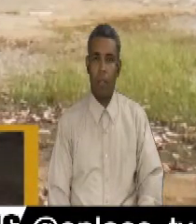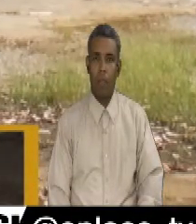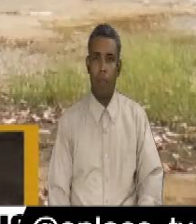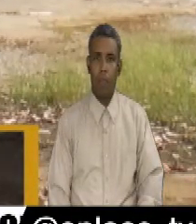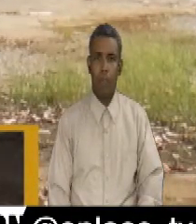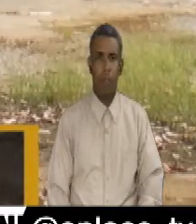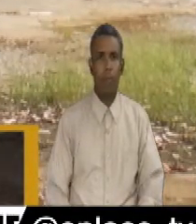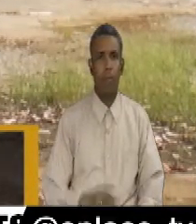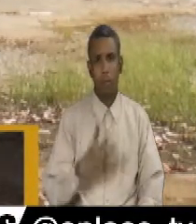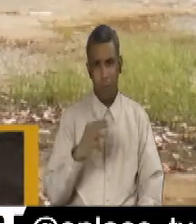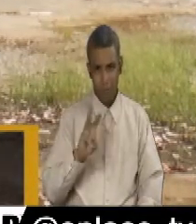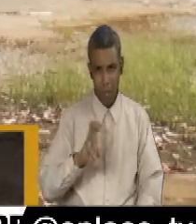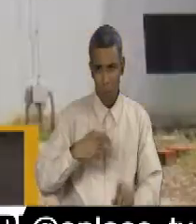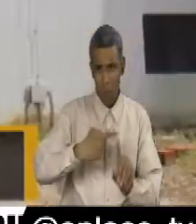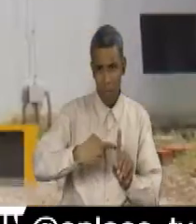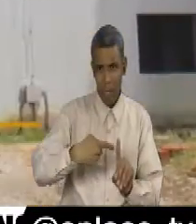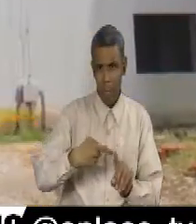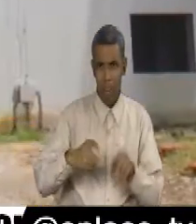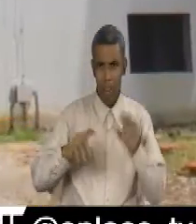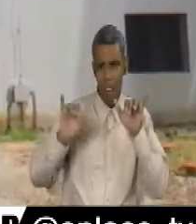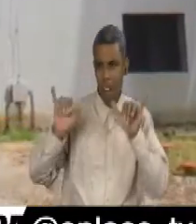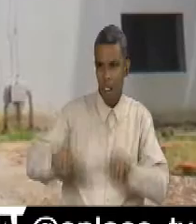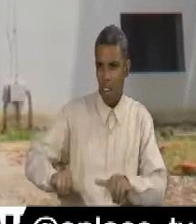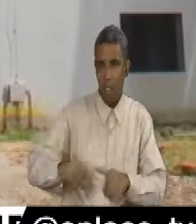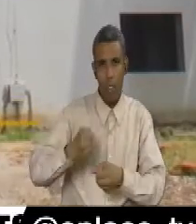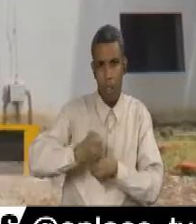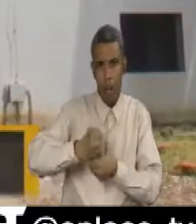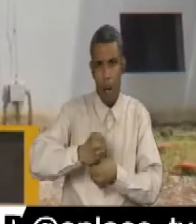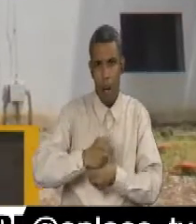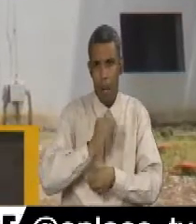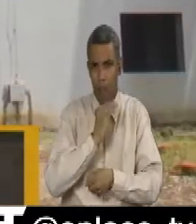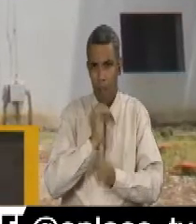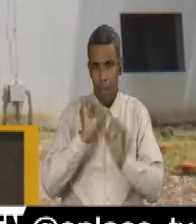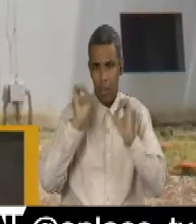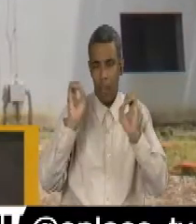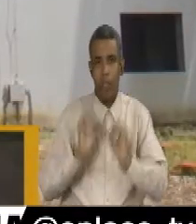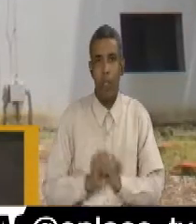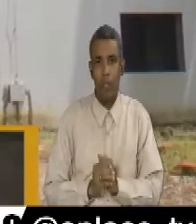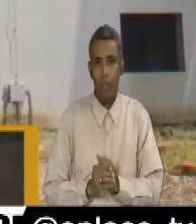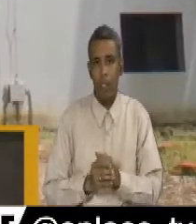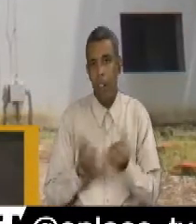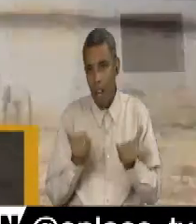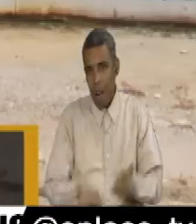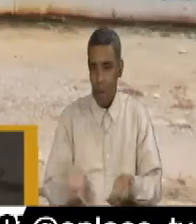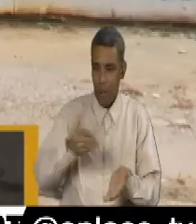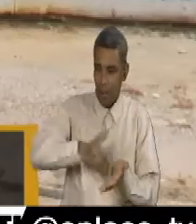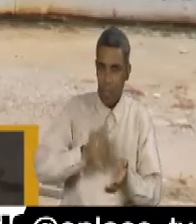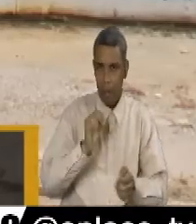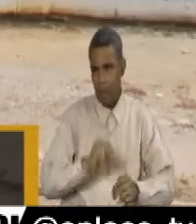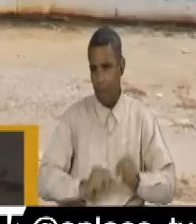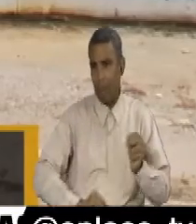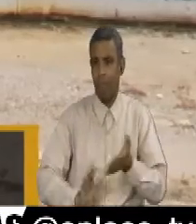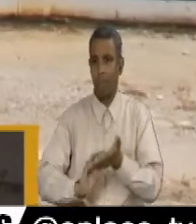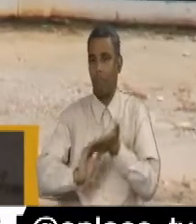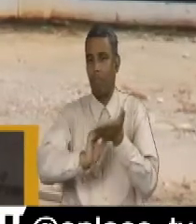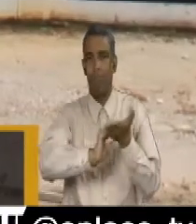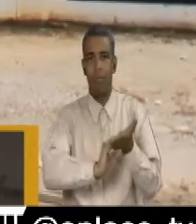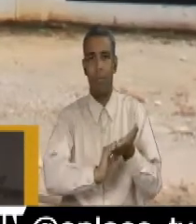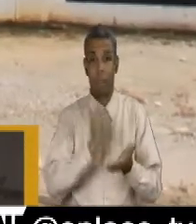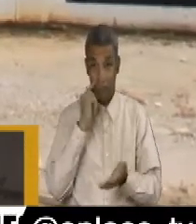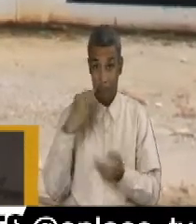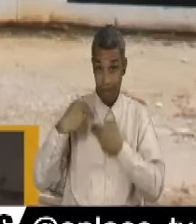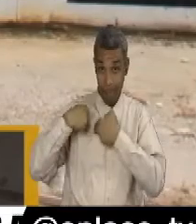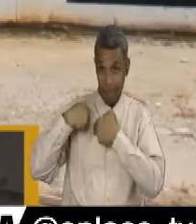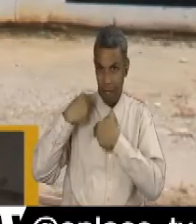las obras de la remodelación de la primera planta del Hospital Regional del Magdalena Medio, las mismas fueron reanudadas este martes. Así lo ha indicado el responsable